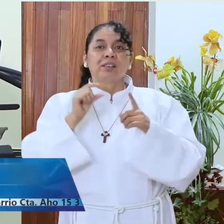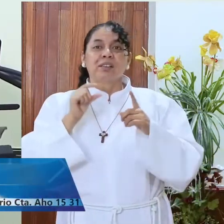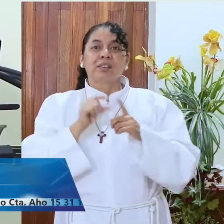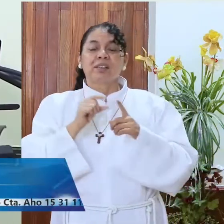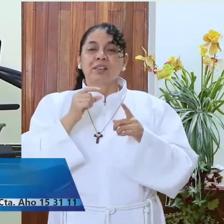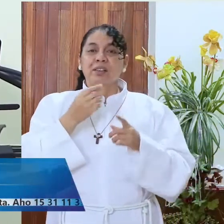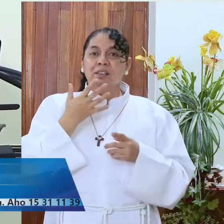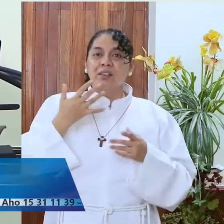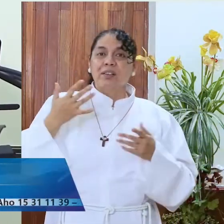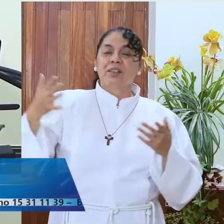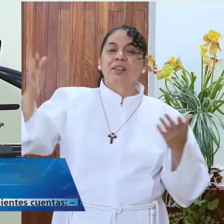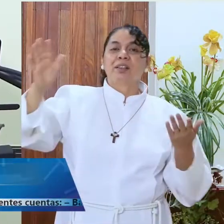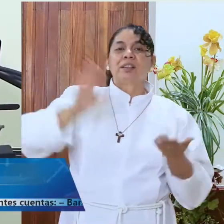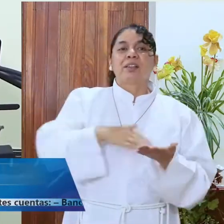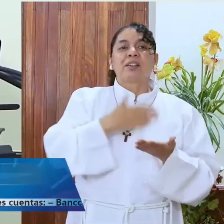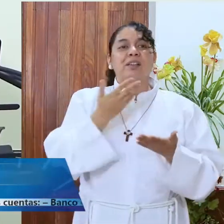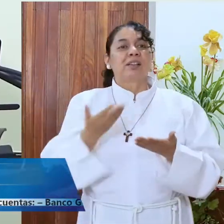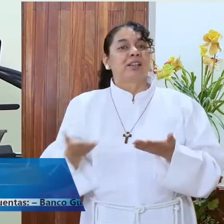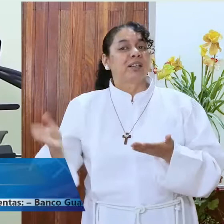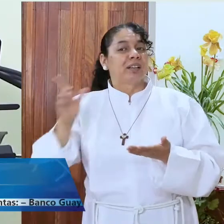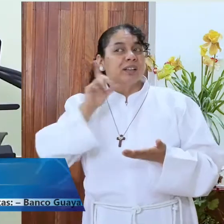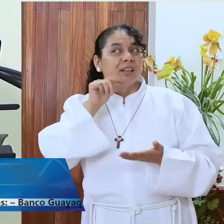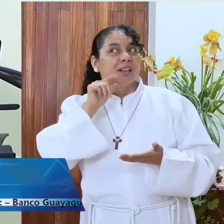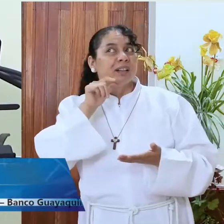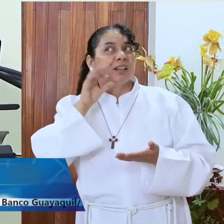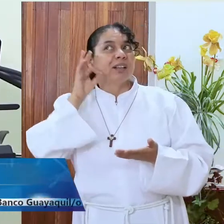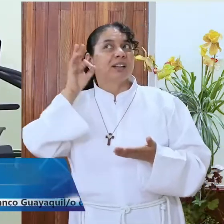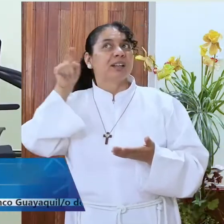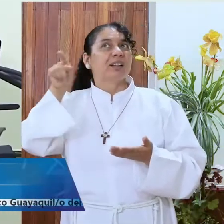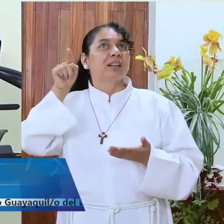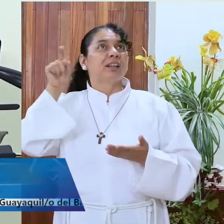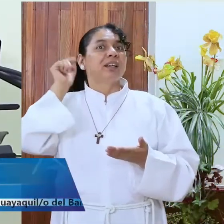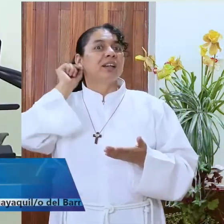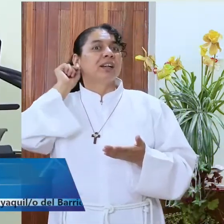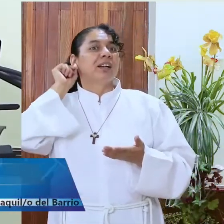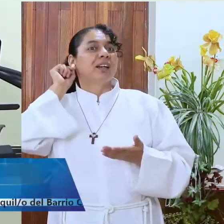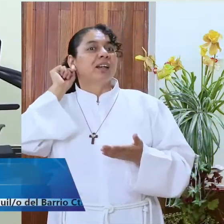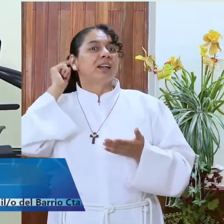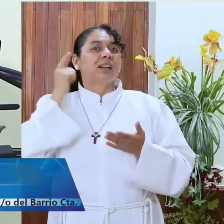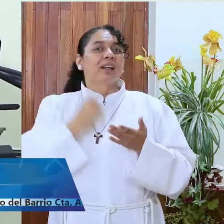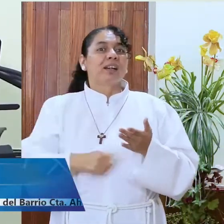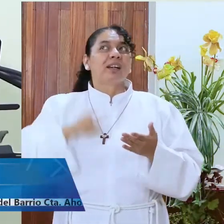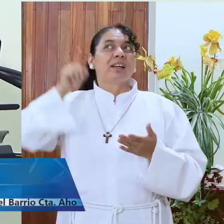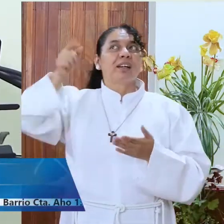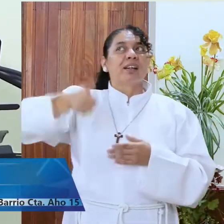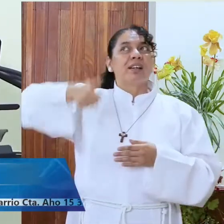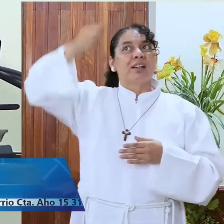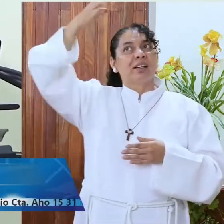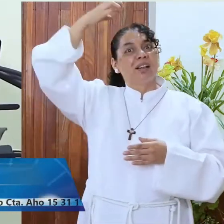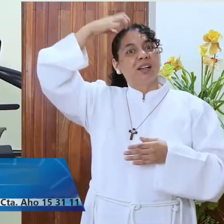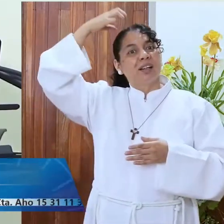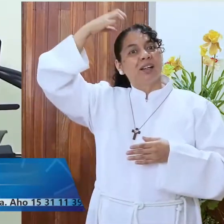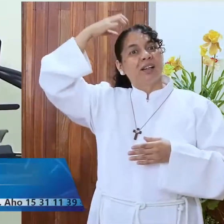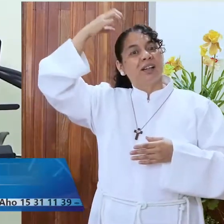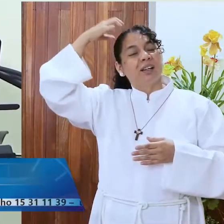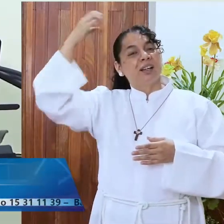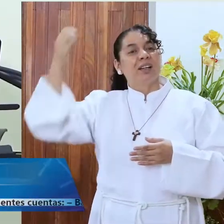color quién será la mujer que el rey e labrador